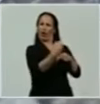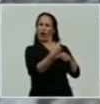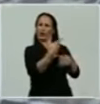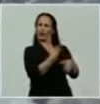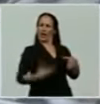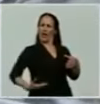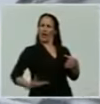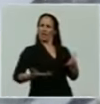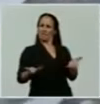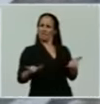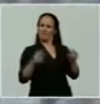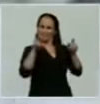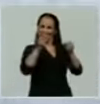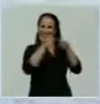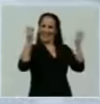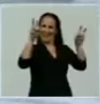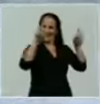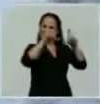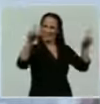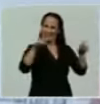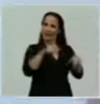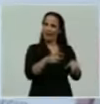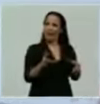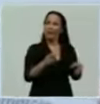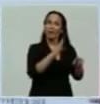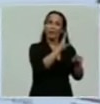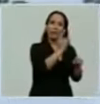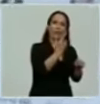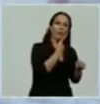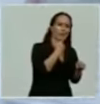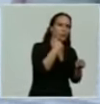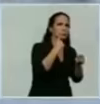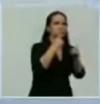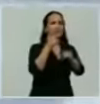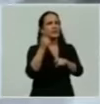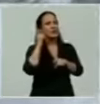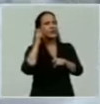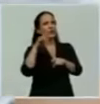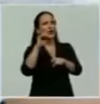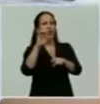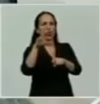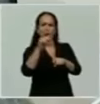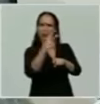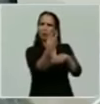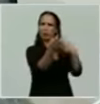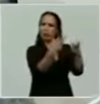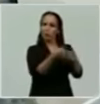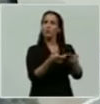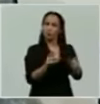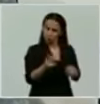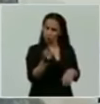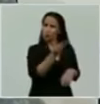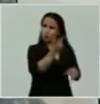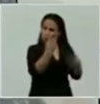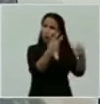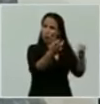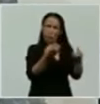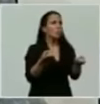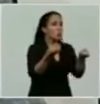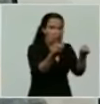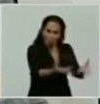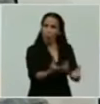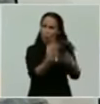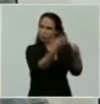oficiales, titula el diario, y dice Bussi y Grondona entre los beneficiarios de los subsidiarios del agro. Sí, cobraron, y está muy bien que